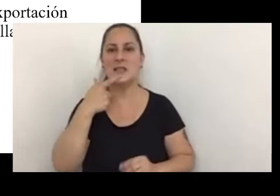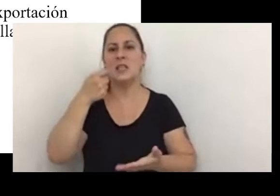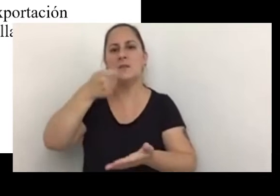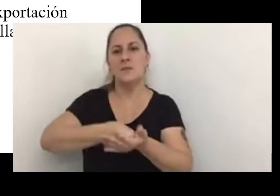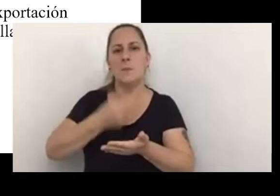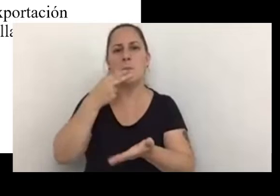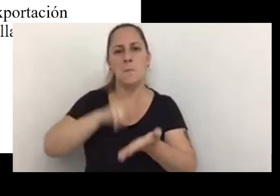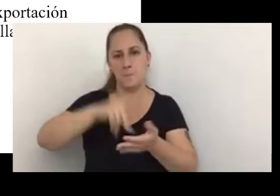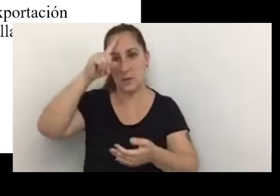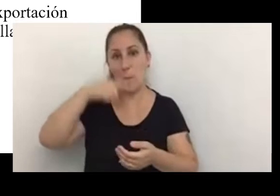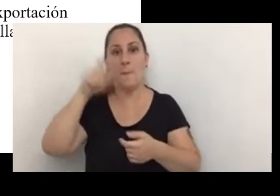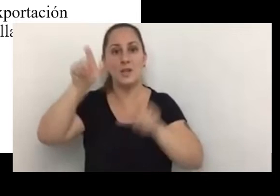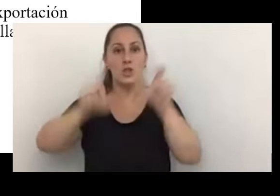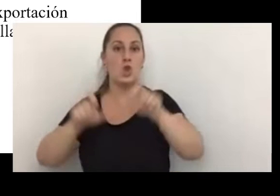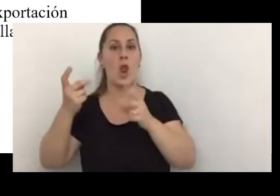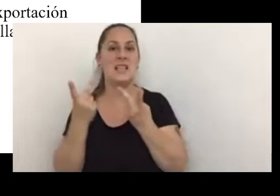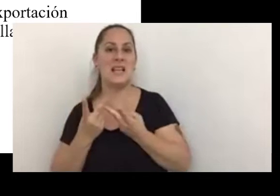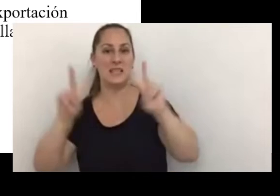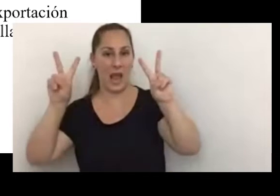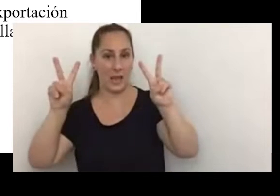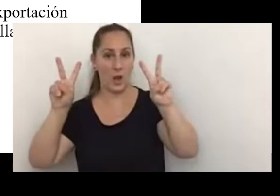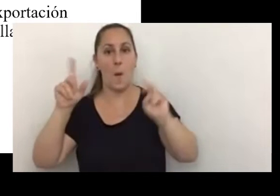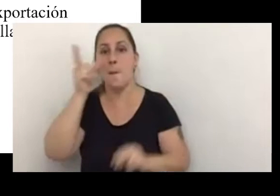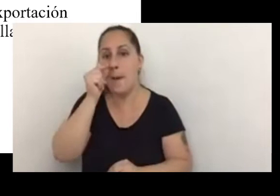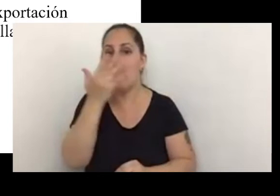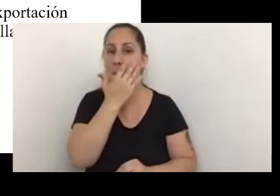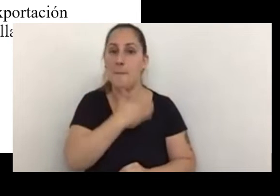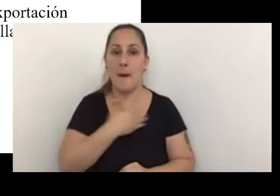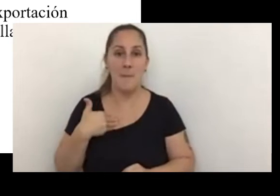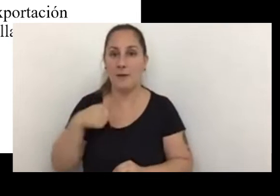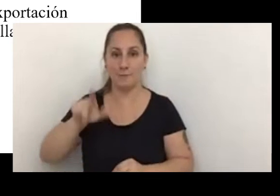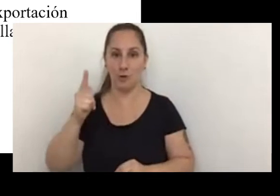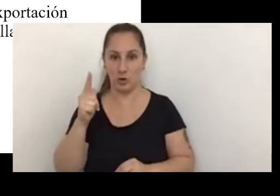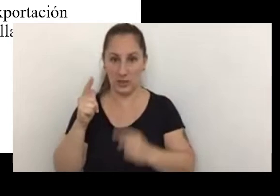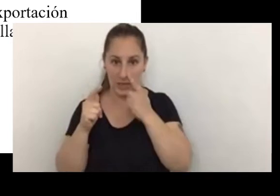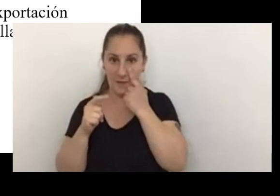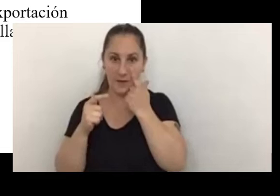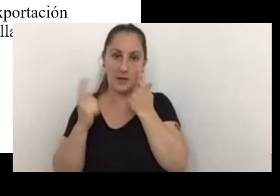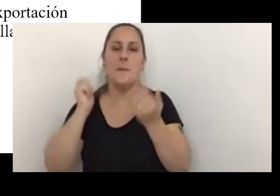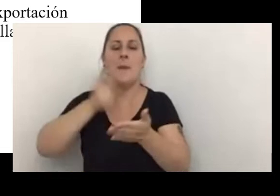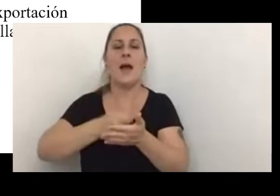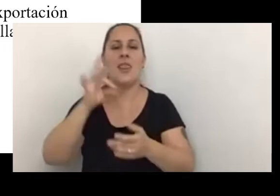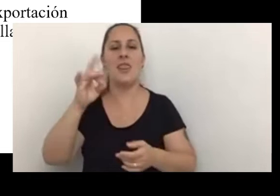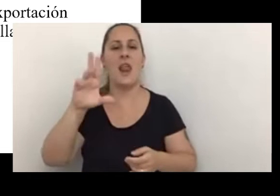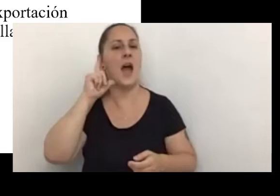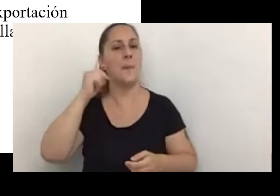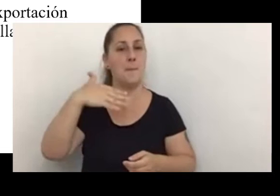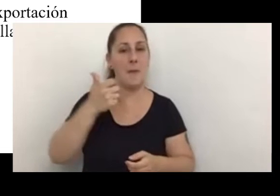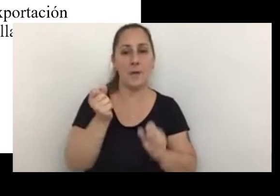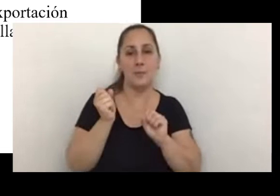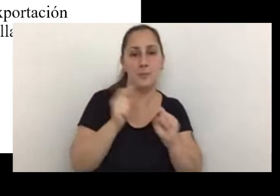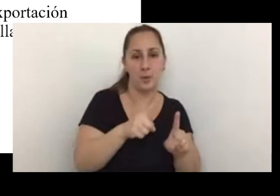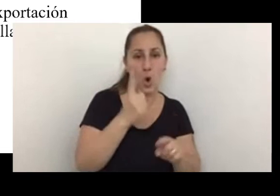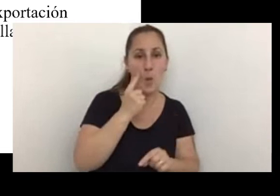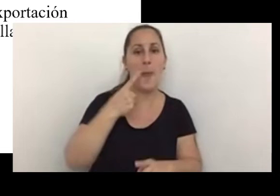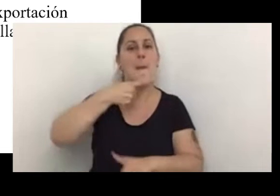los extranjeros que no tenían madre ni padre ateniense. Pagaban un dracma para hombres y medio dracma